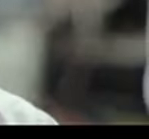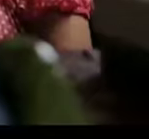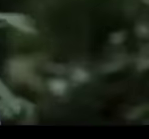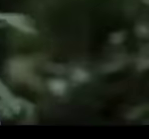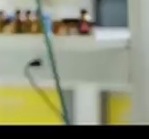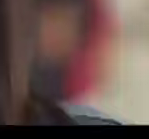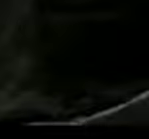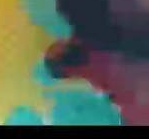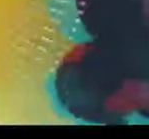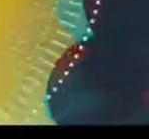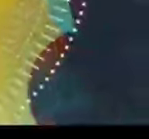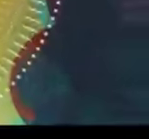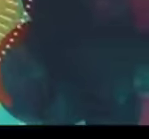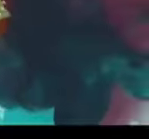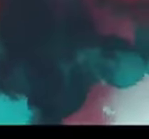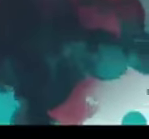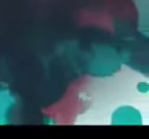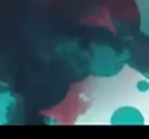de Ecuador.